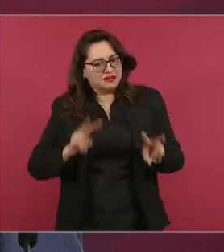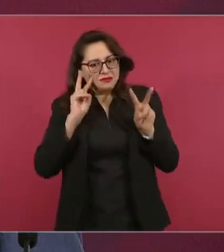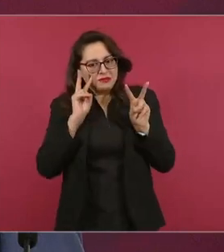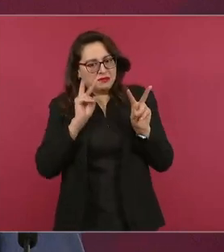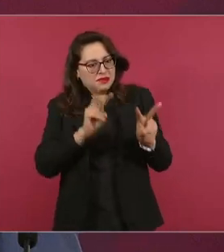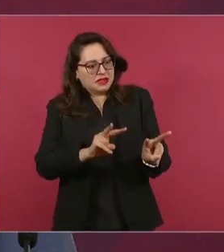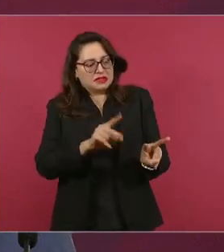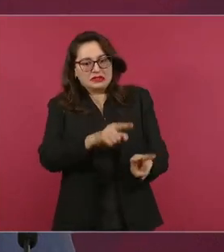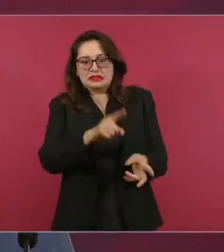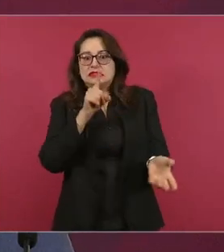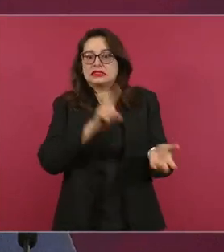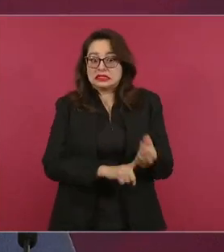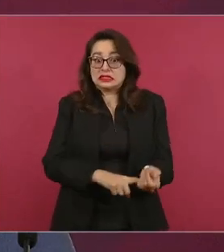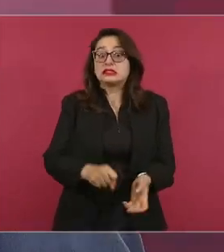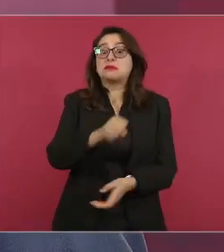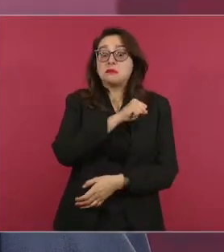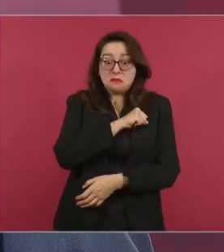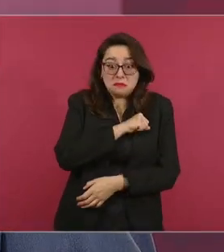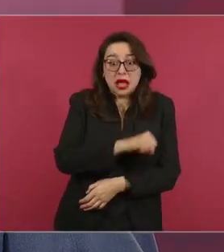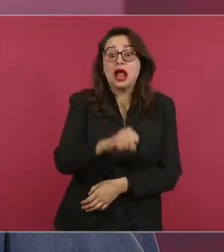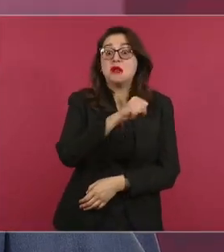de que son malos de Malolandia,